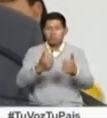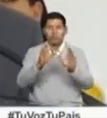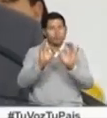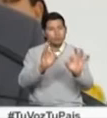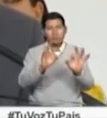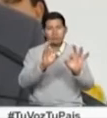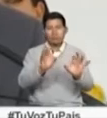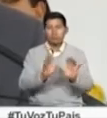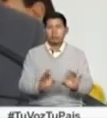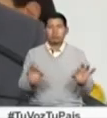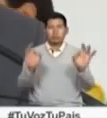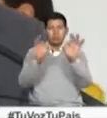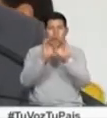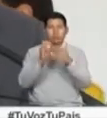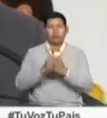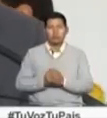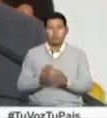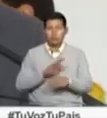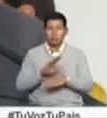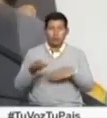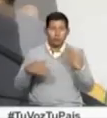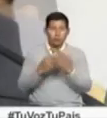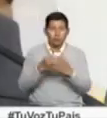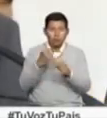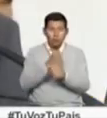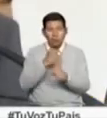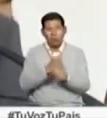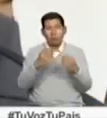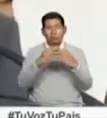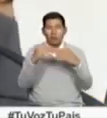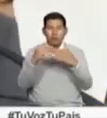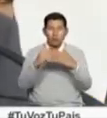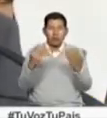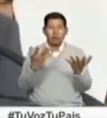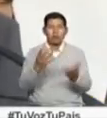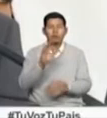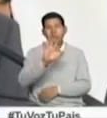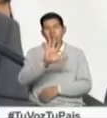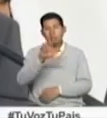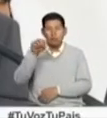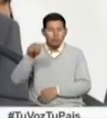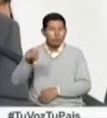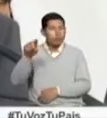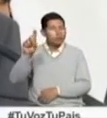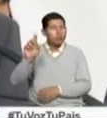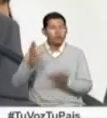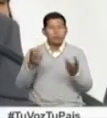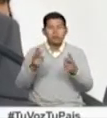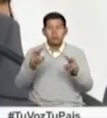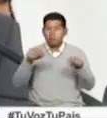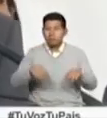obra que tiene un costo cercano a los 5 millones de dólares. Aquí contaremos con más de 60 docentes, con personal de